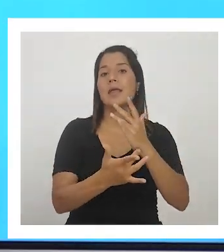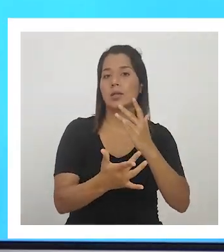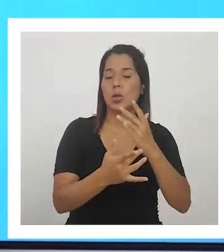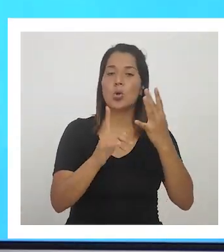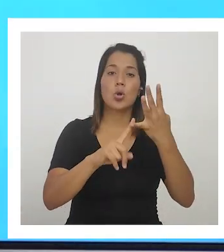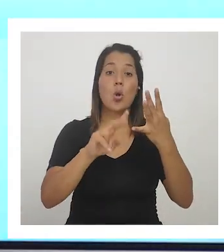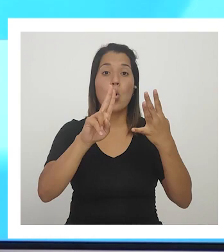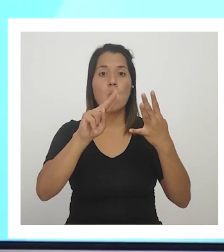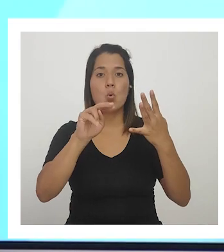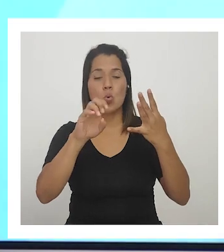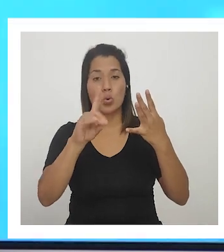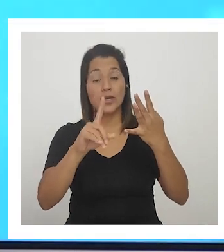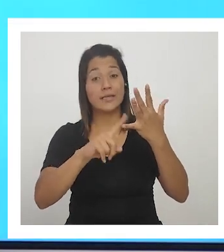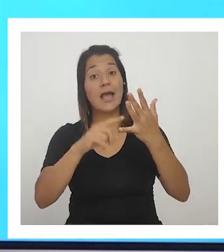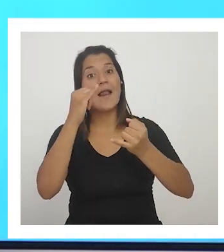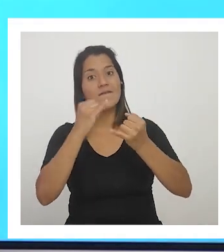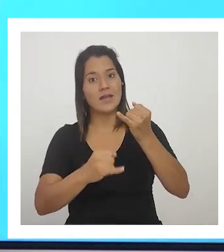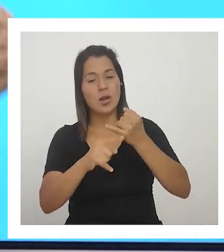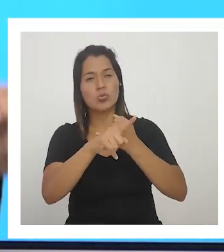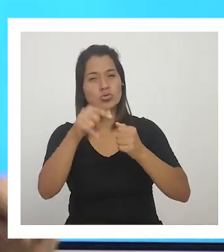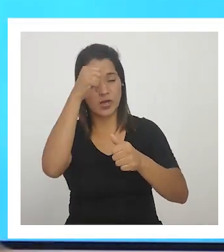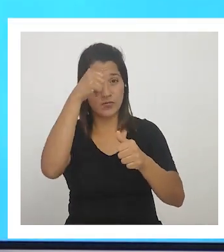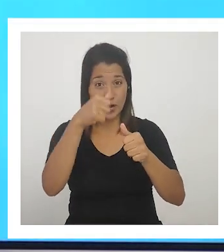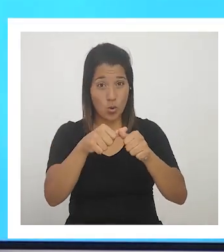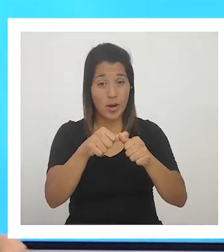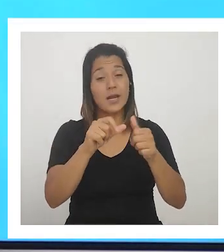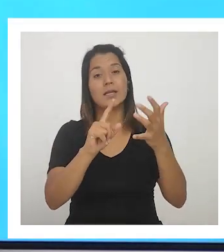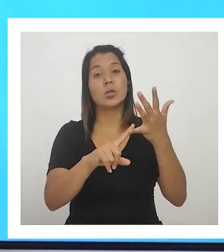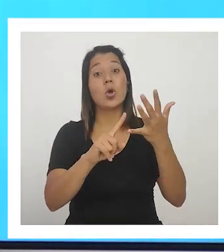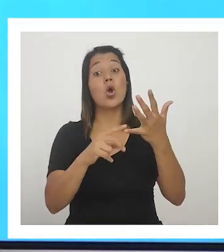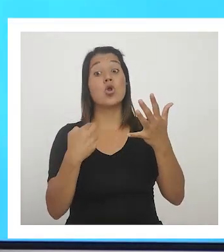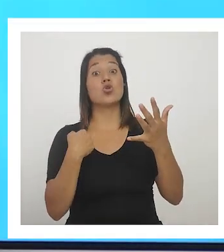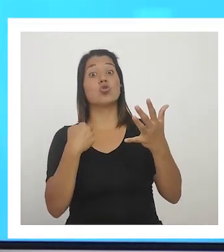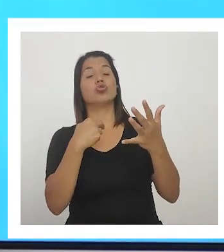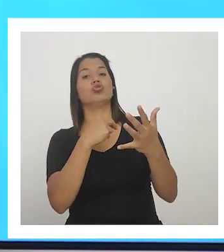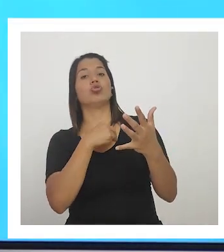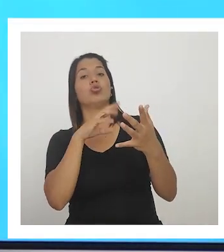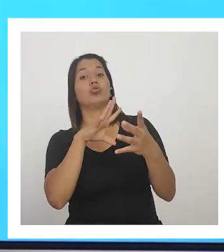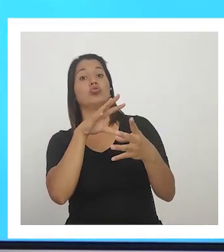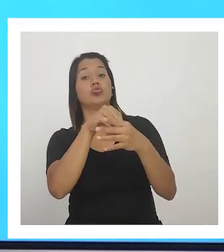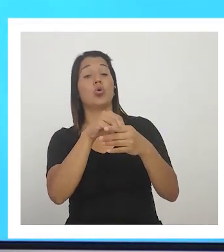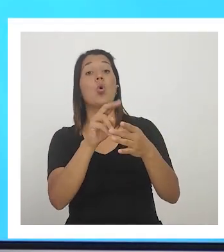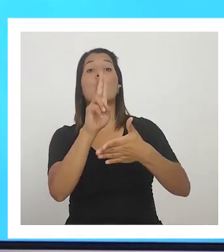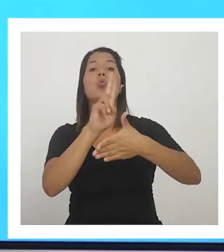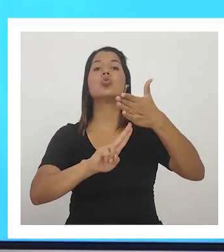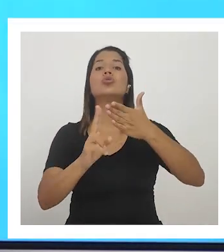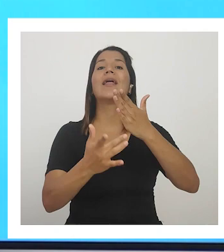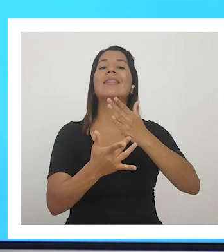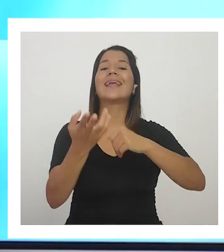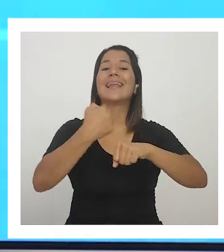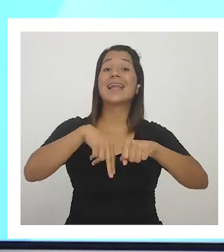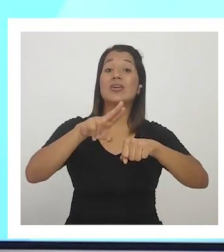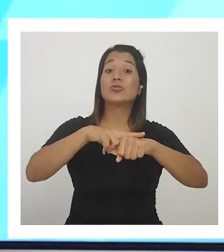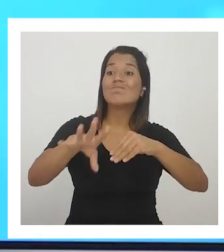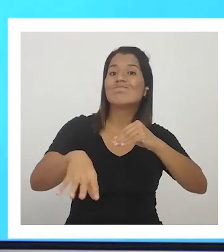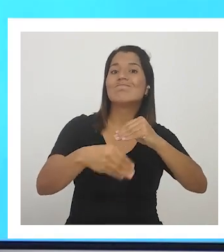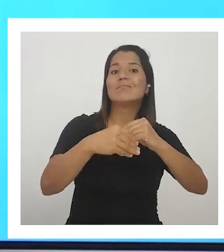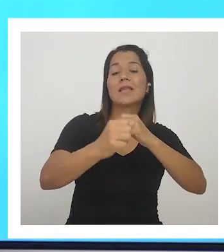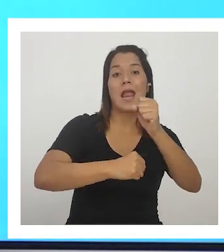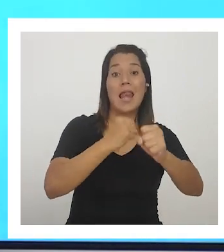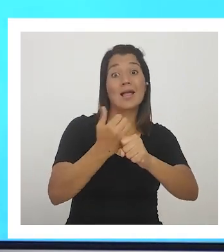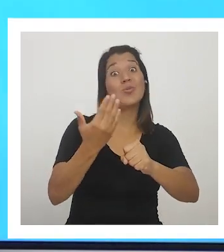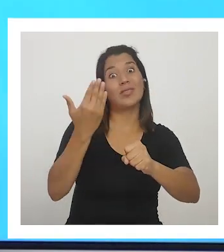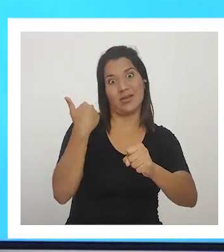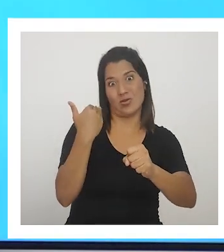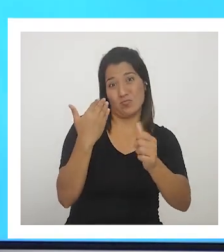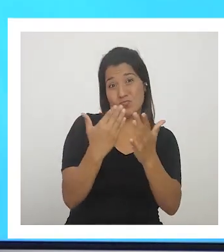UNED, y al final recordemos que nosotros quedamos incluidos la Universidad Técnica Nacional a partir del año anterior. Correcto. Entonces, ¿qué es